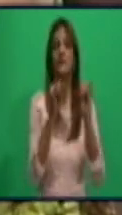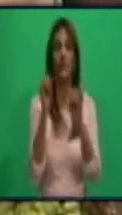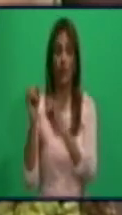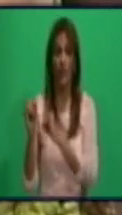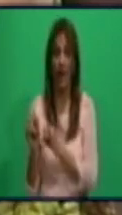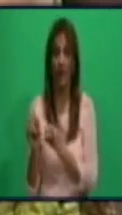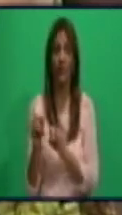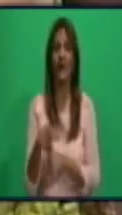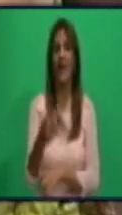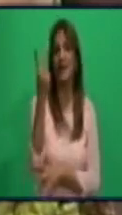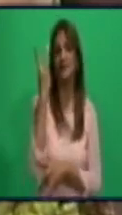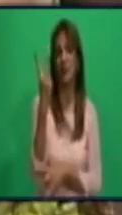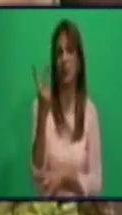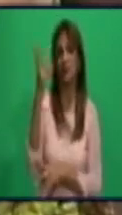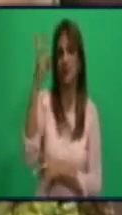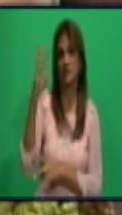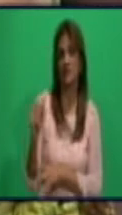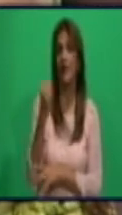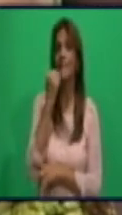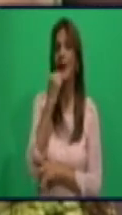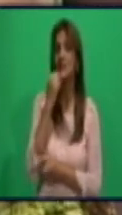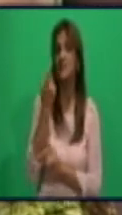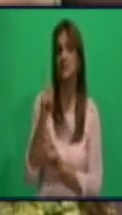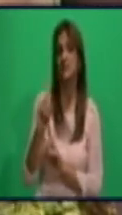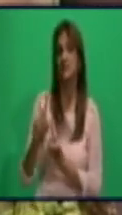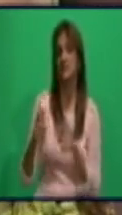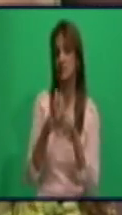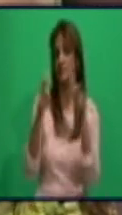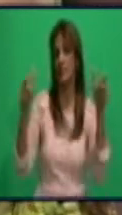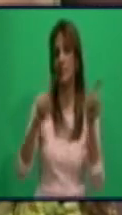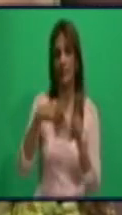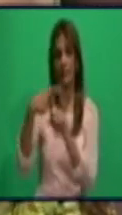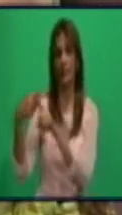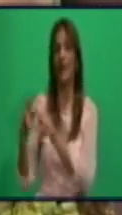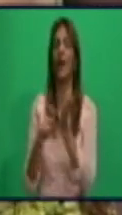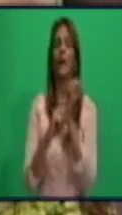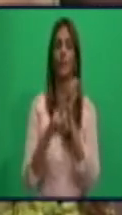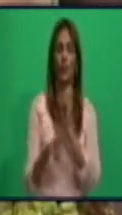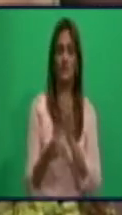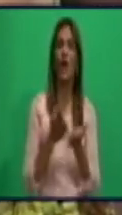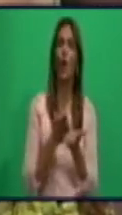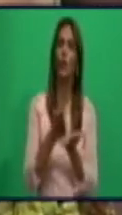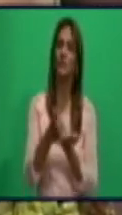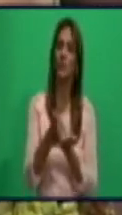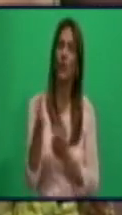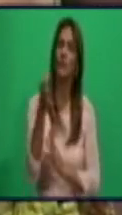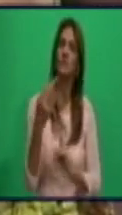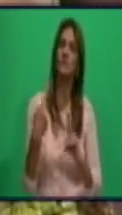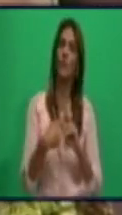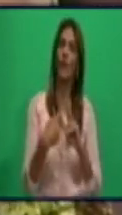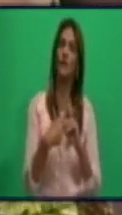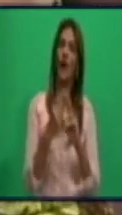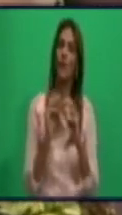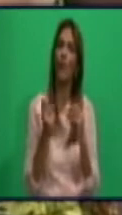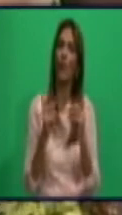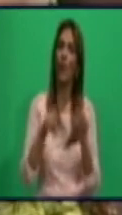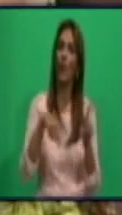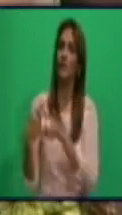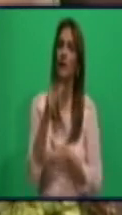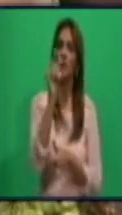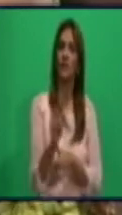sido la segunda cifra más alta en la provincia. Continúa el ascenso, continúa Bayamo acumulando prácticamente